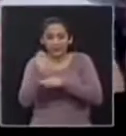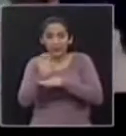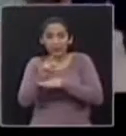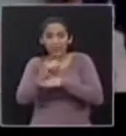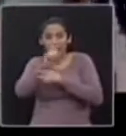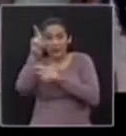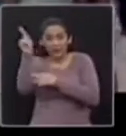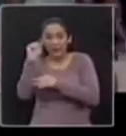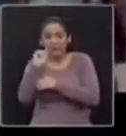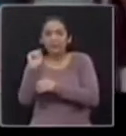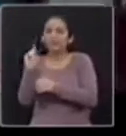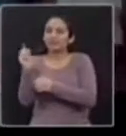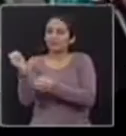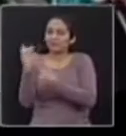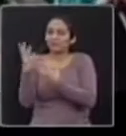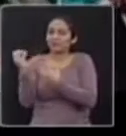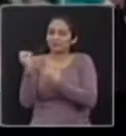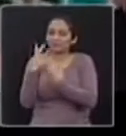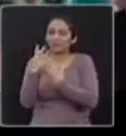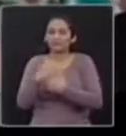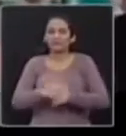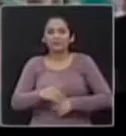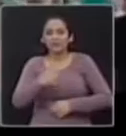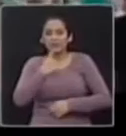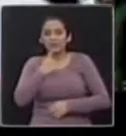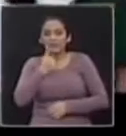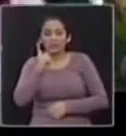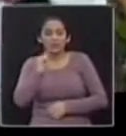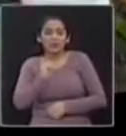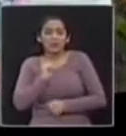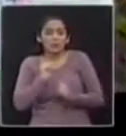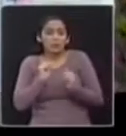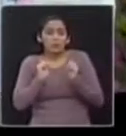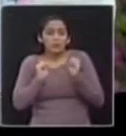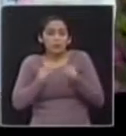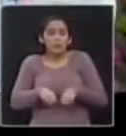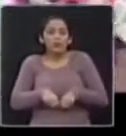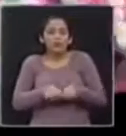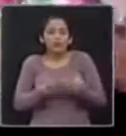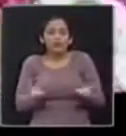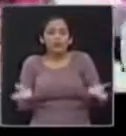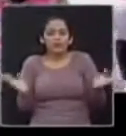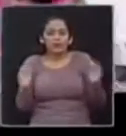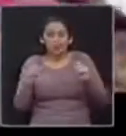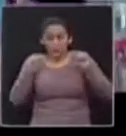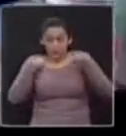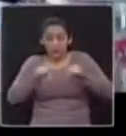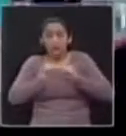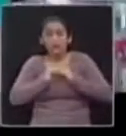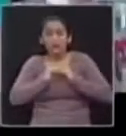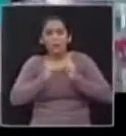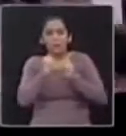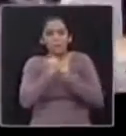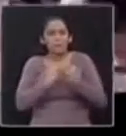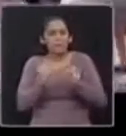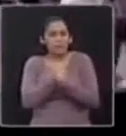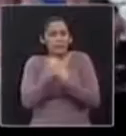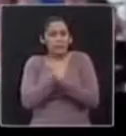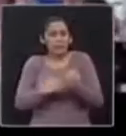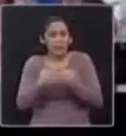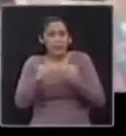señalando también, además, que las condiciones climáticas del país promueven una excelente producción de camarón durante todo el